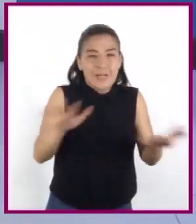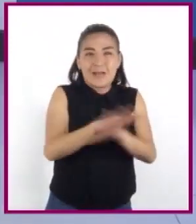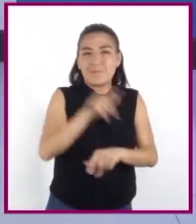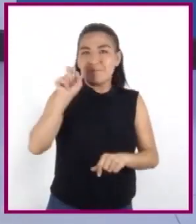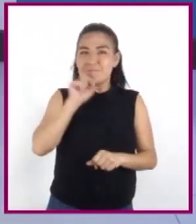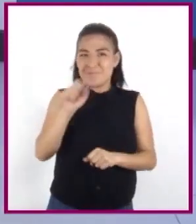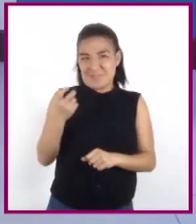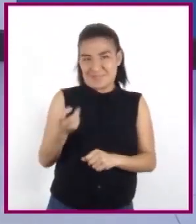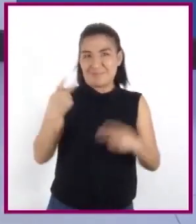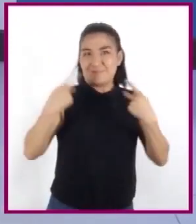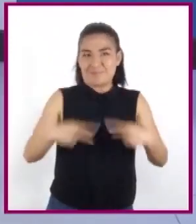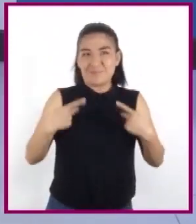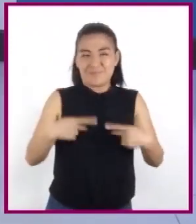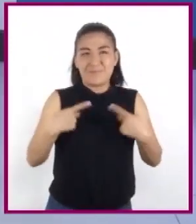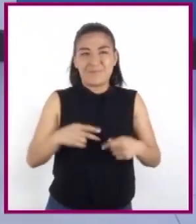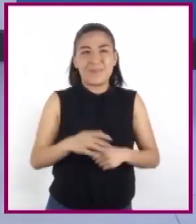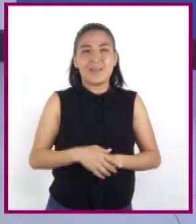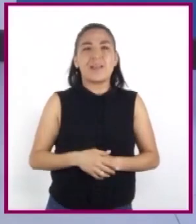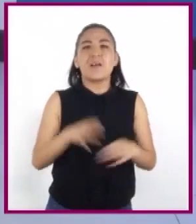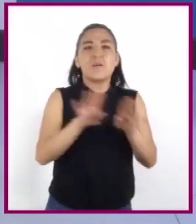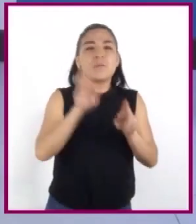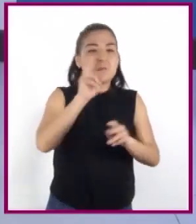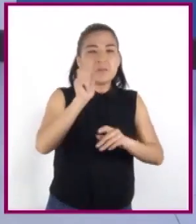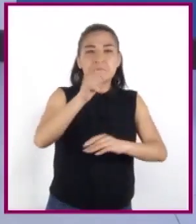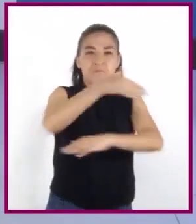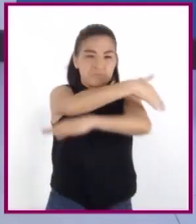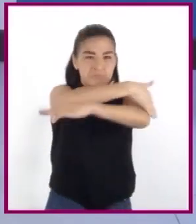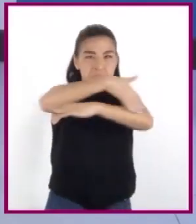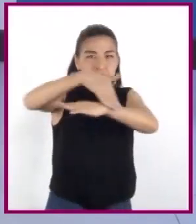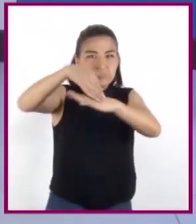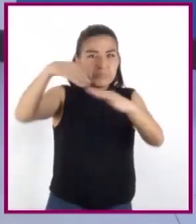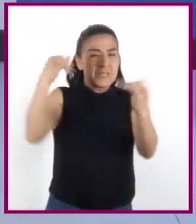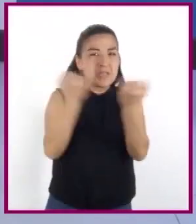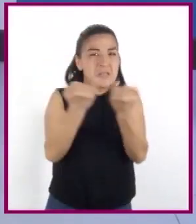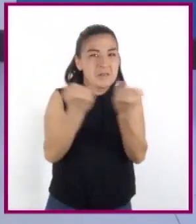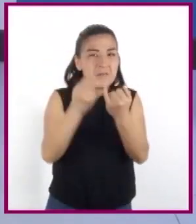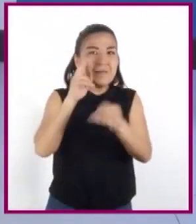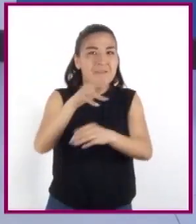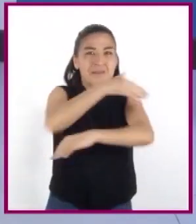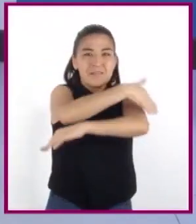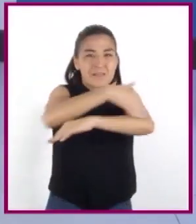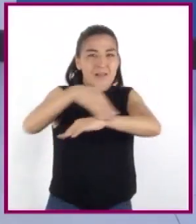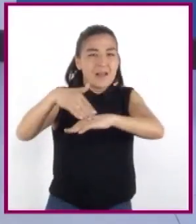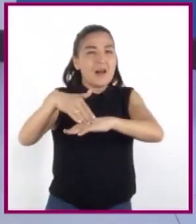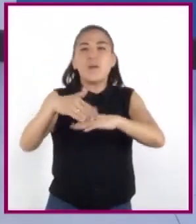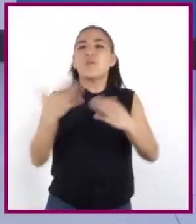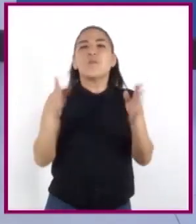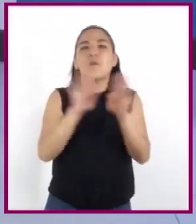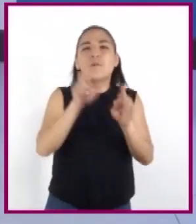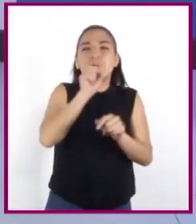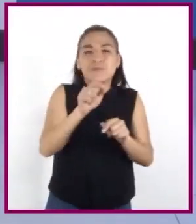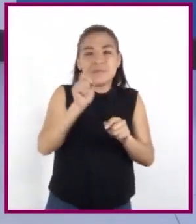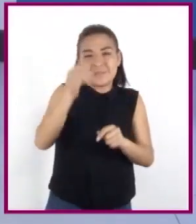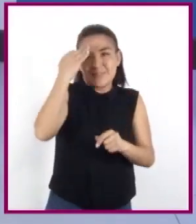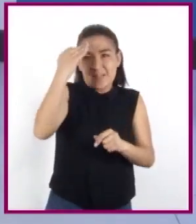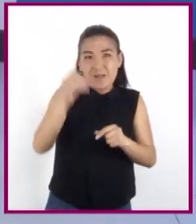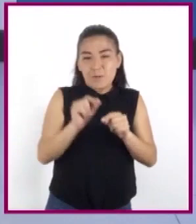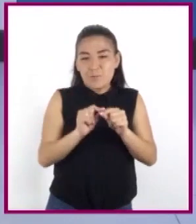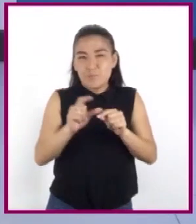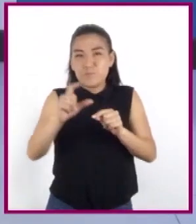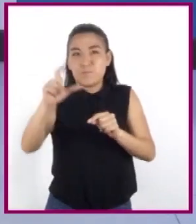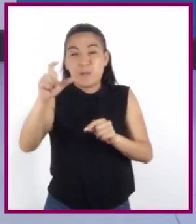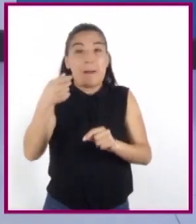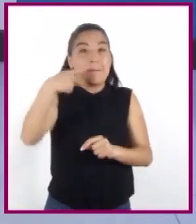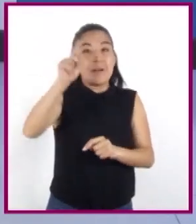persona. El segmento de recta se mantiene horizontal. Esto quiere decir que sigue existiendo un incremento en la unidad del tiempo, pero